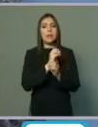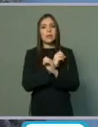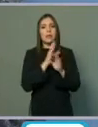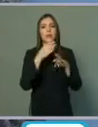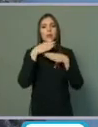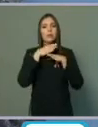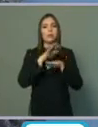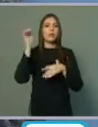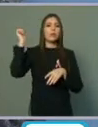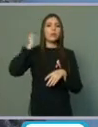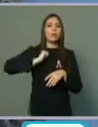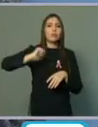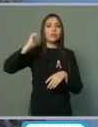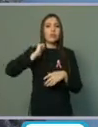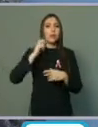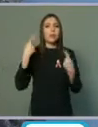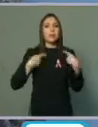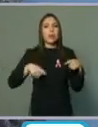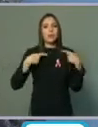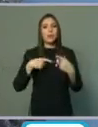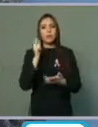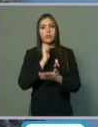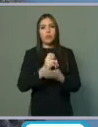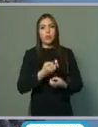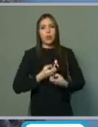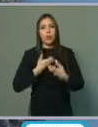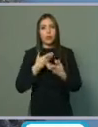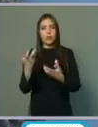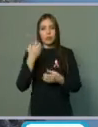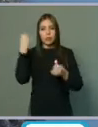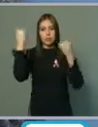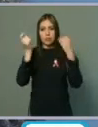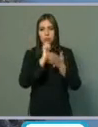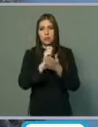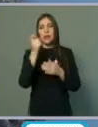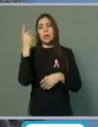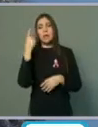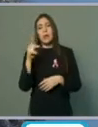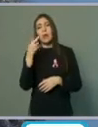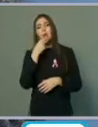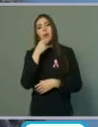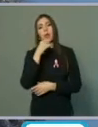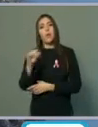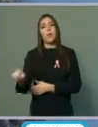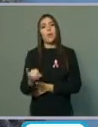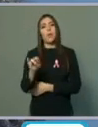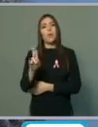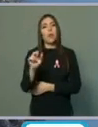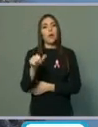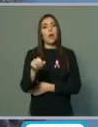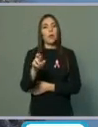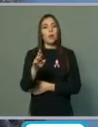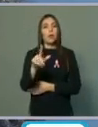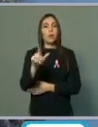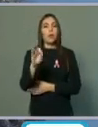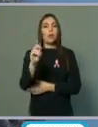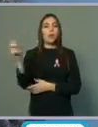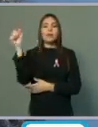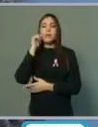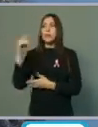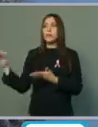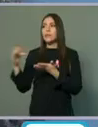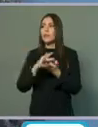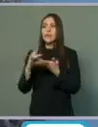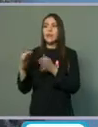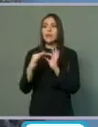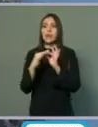grupo de los contemporáneos y de los siguientes, ¿no? Pero esta cercanía con Juan Rulfo, que además fue su editor, que algunos dicen que algunas cositas muy bien